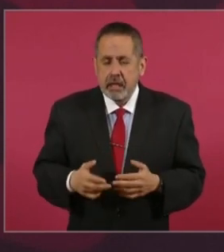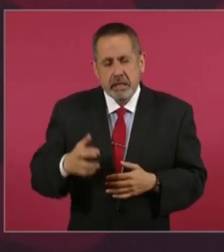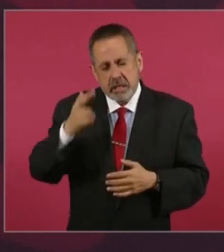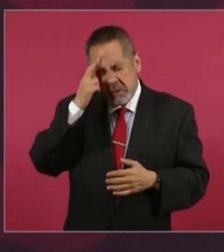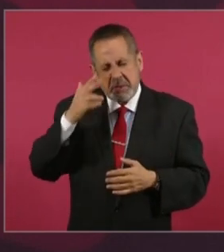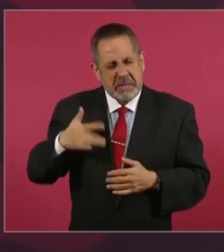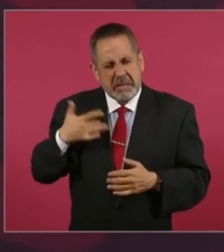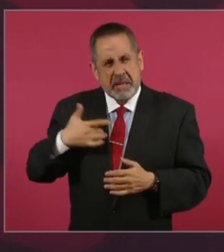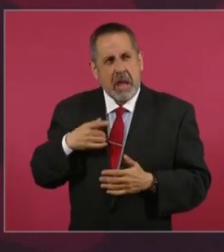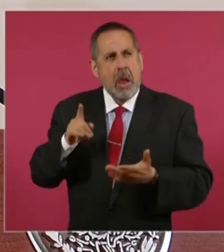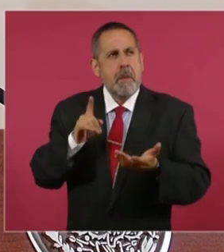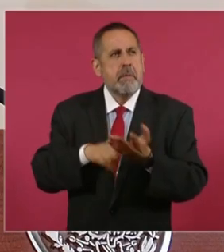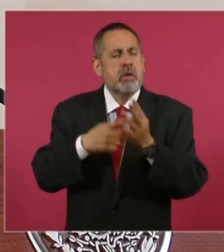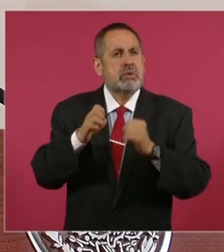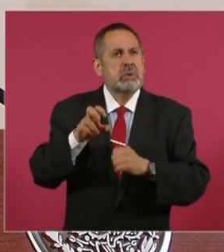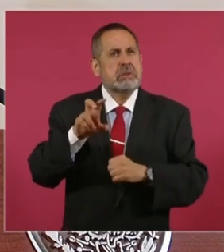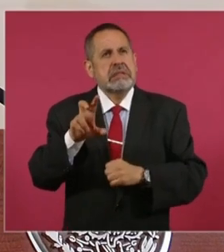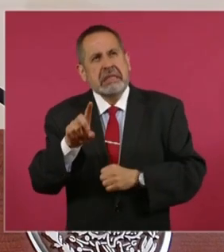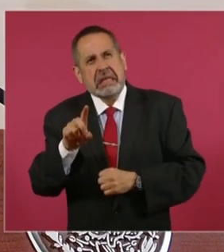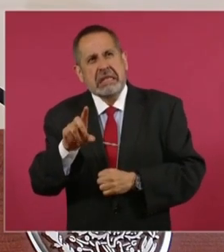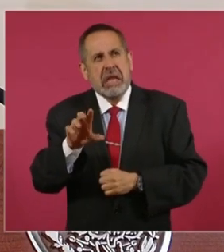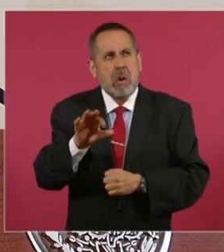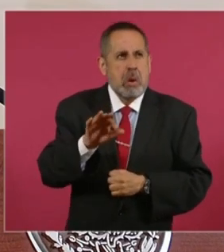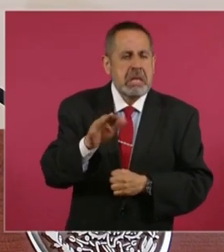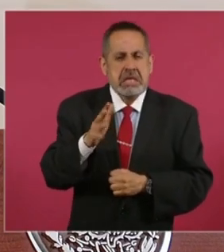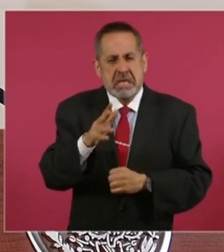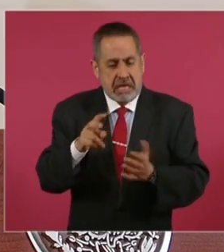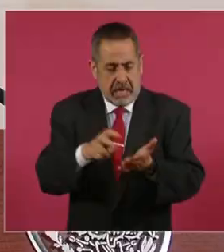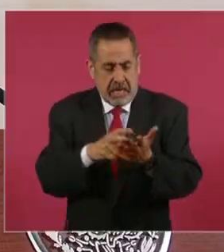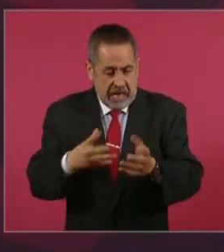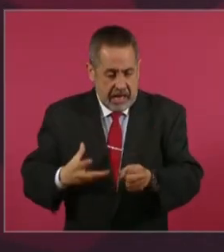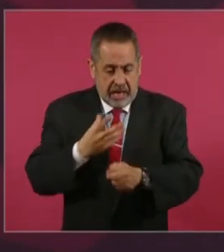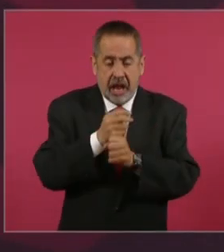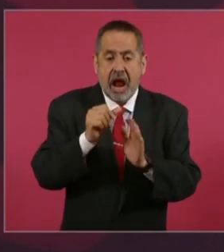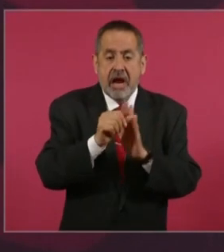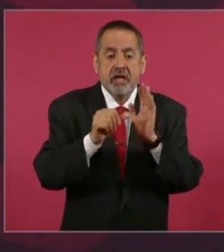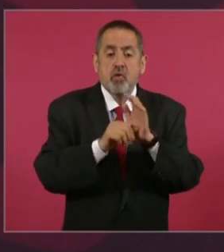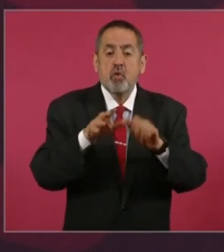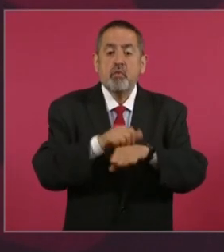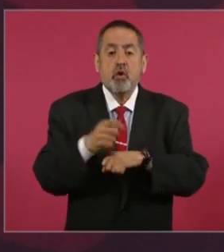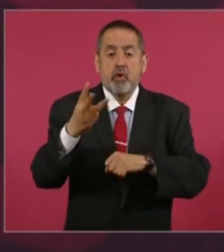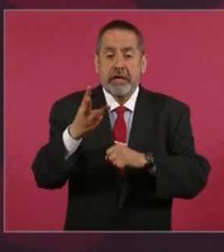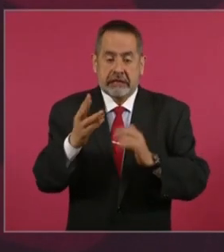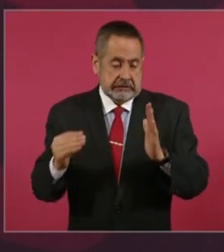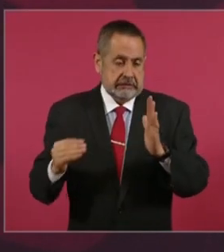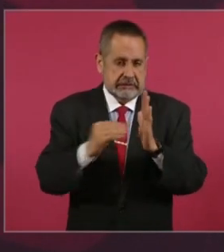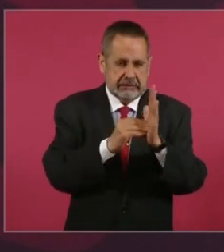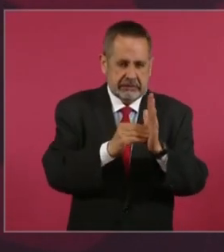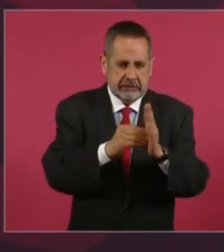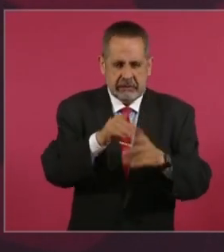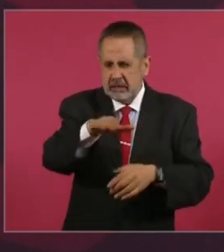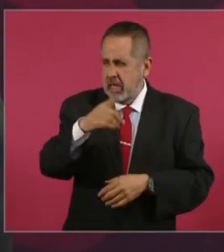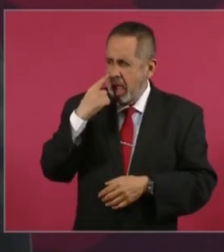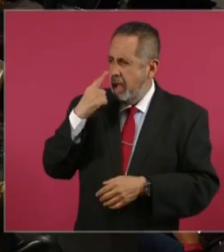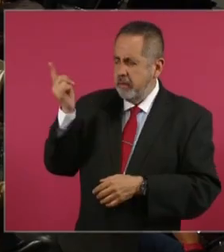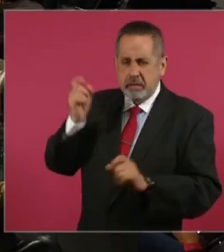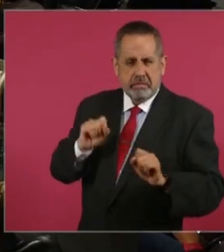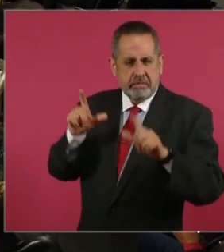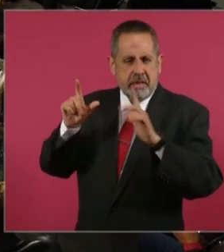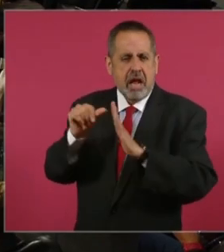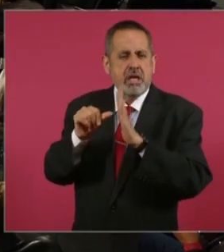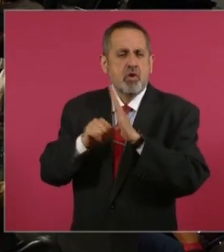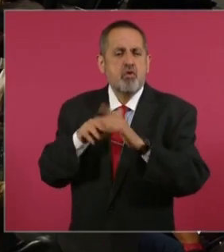en los años 30, 40, al artículo 3º, a ver si pones el artículo